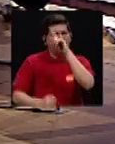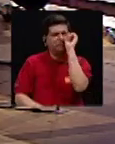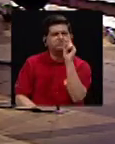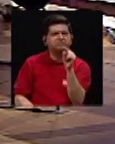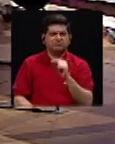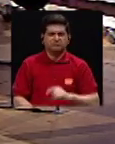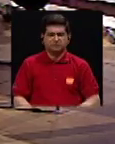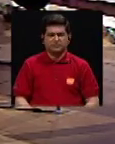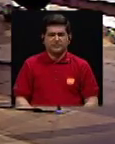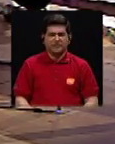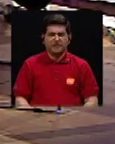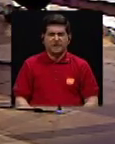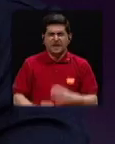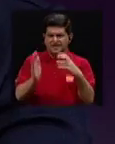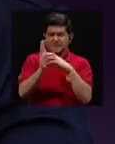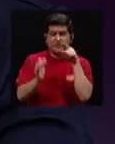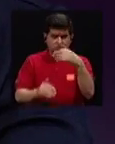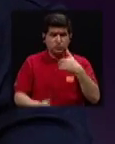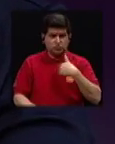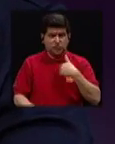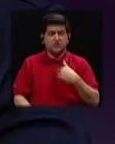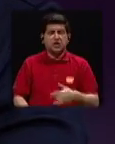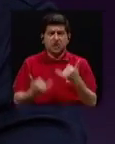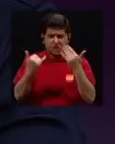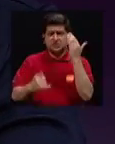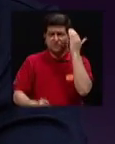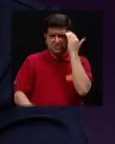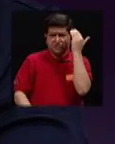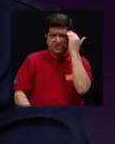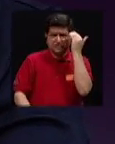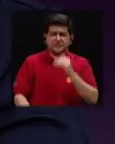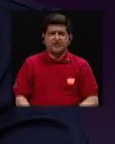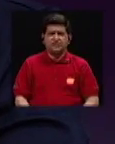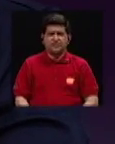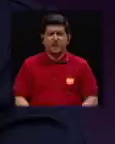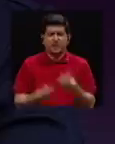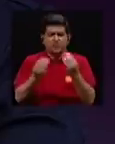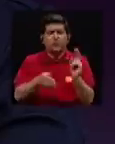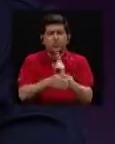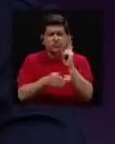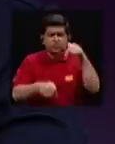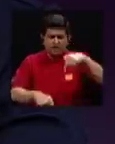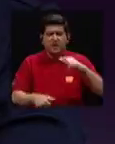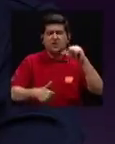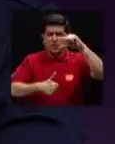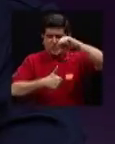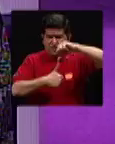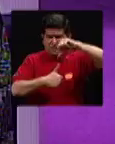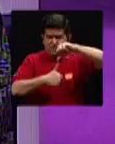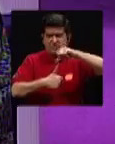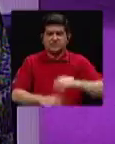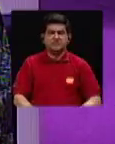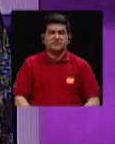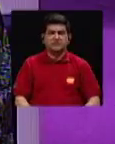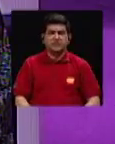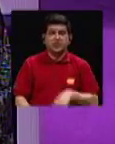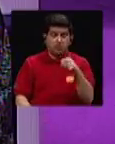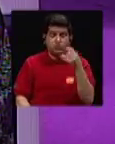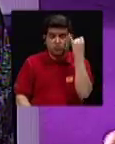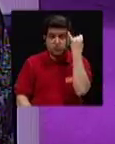Rita Laura quería Ahora consultarte hay un texto tuyo también muy conocido que ha sido muy citado acá en